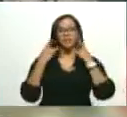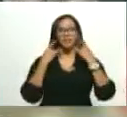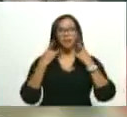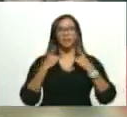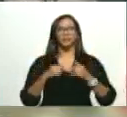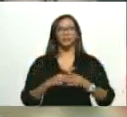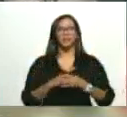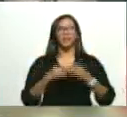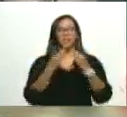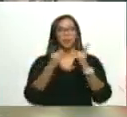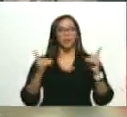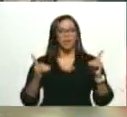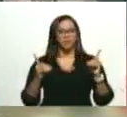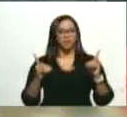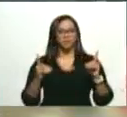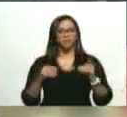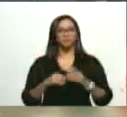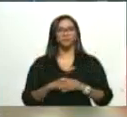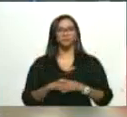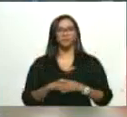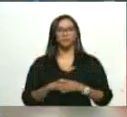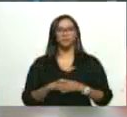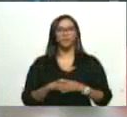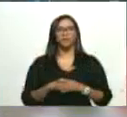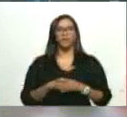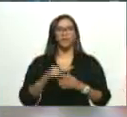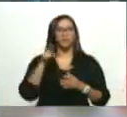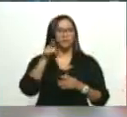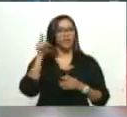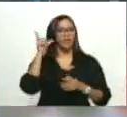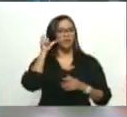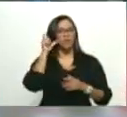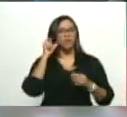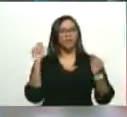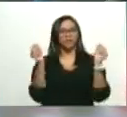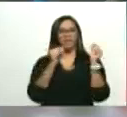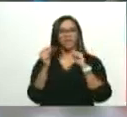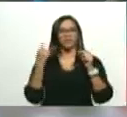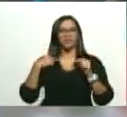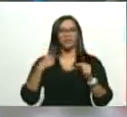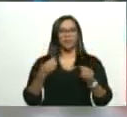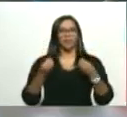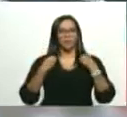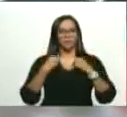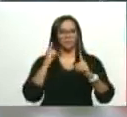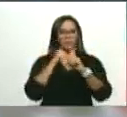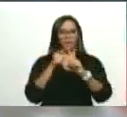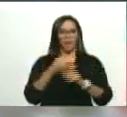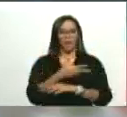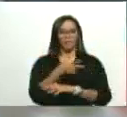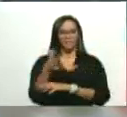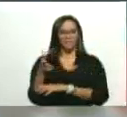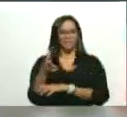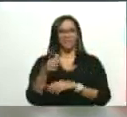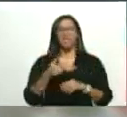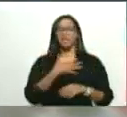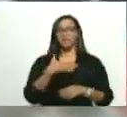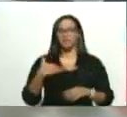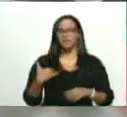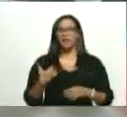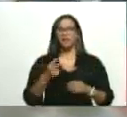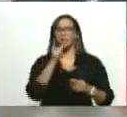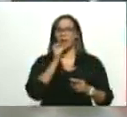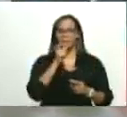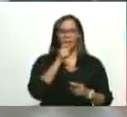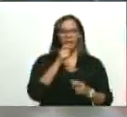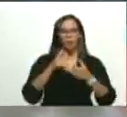proceso democrático. Si ustedes nos están escuchando en este debate que tenemos en vivo y en directo en nuestro programa 360 y quiere enviar una